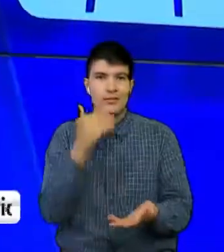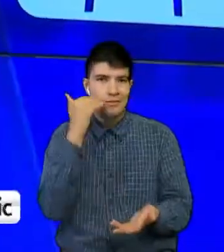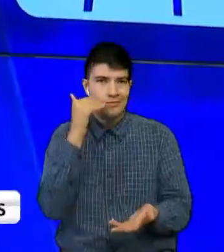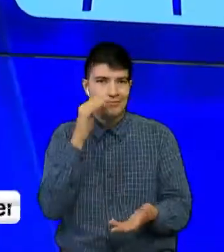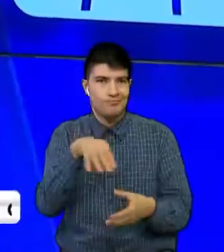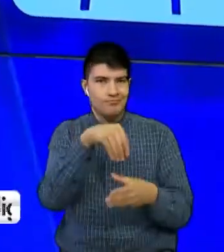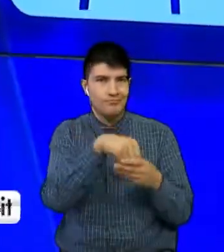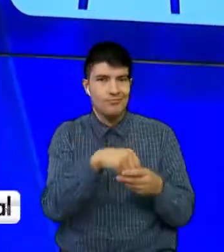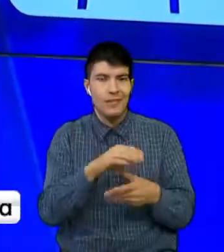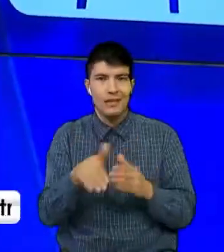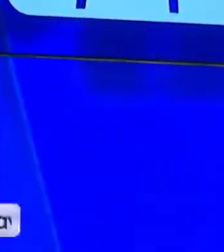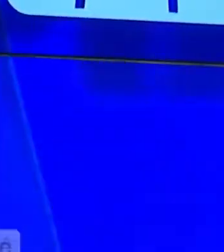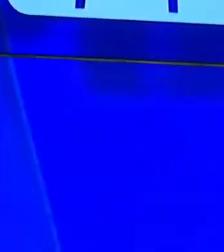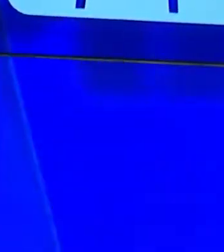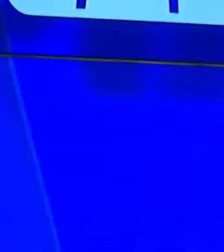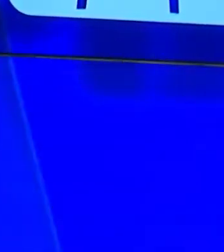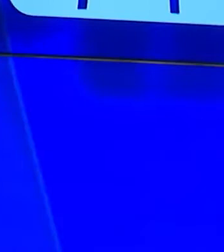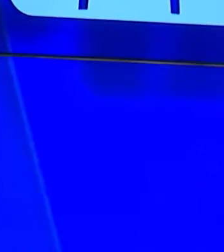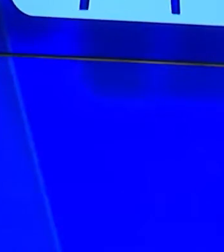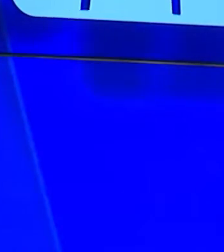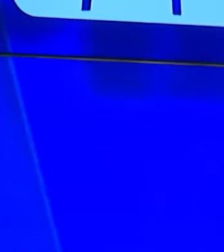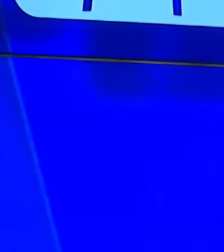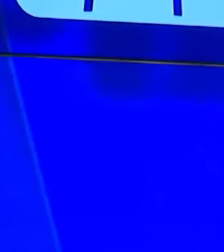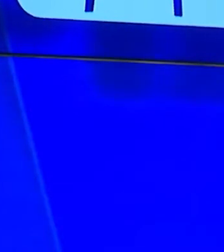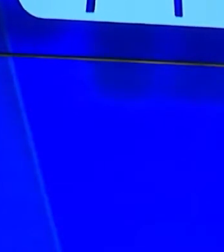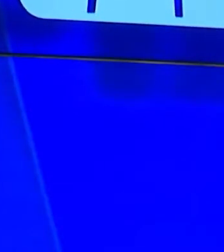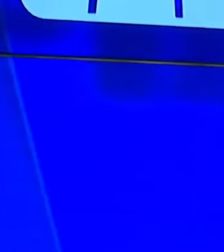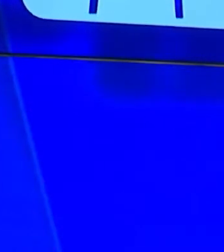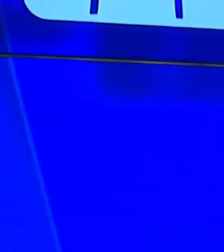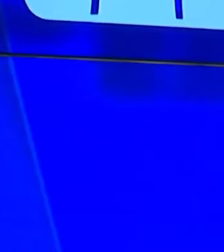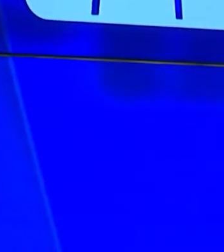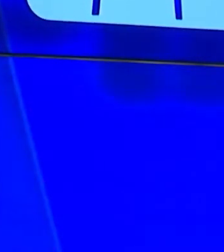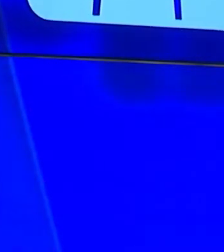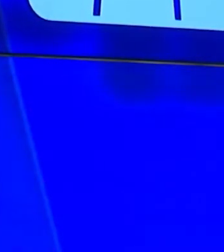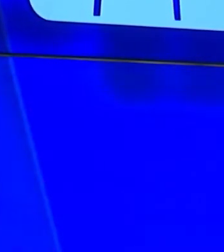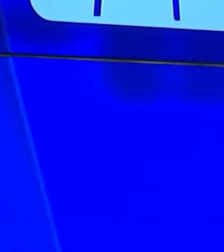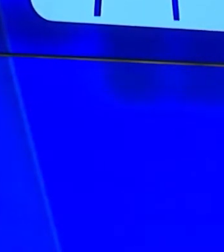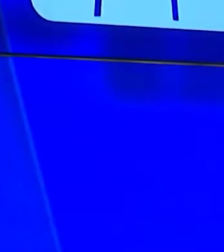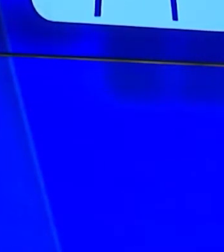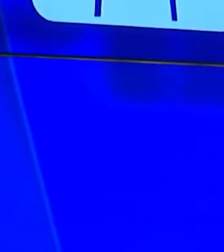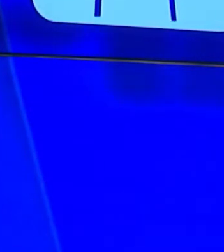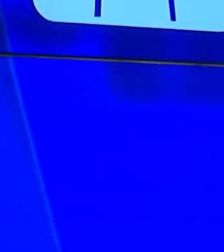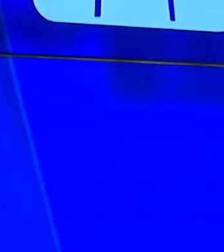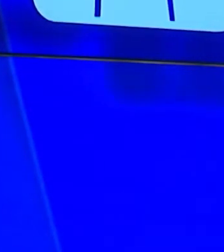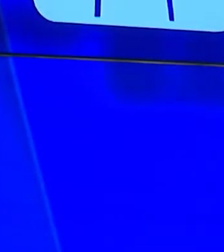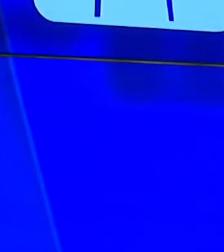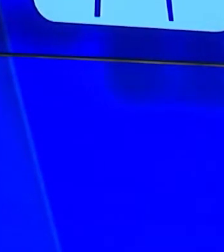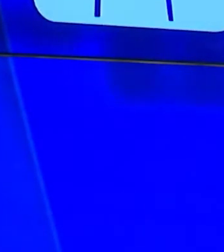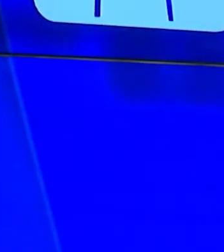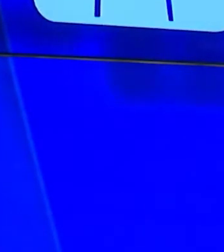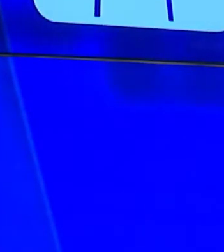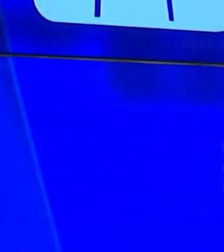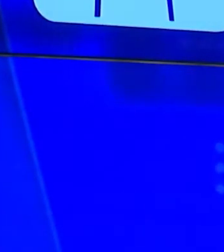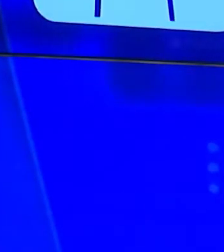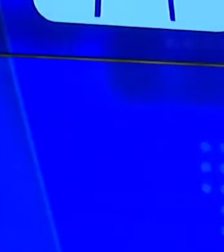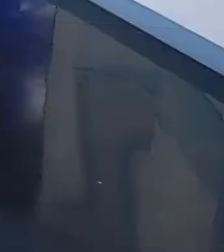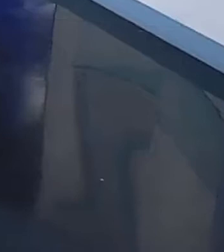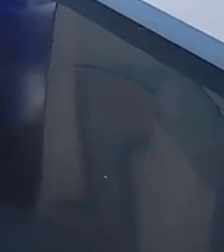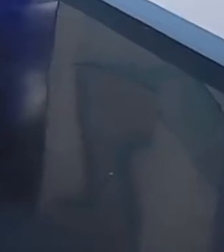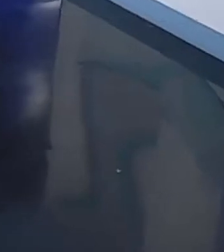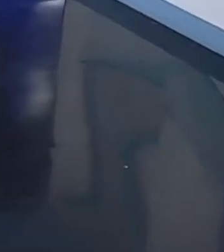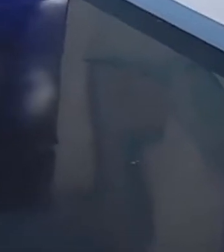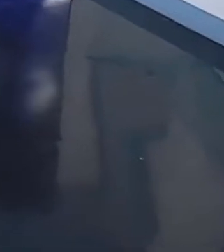viene momento de todo el deporte los esperamos a partir de la 9 la noche con todas las reacciones del juego entre el atlético bucaramanga y el américa de cali en deporte